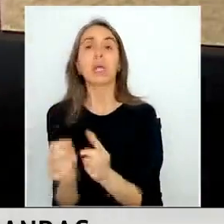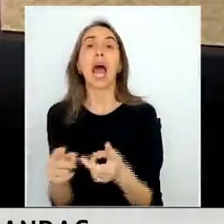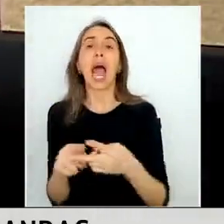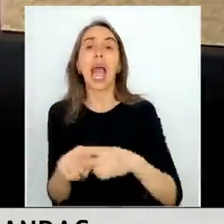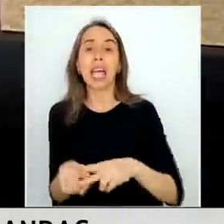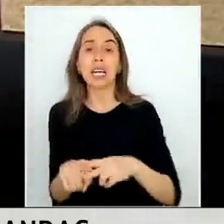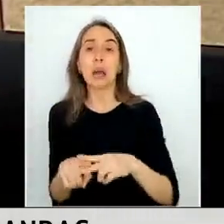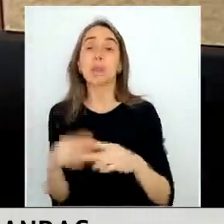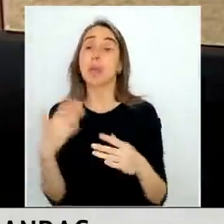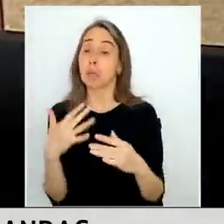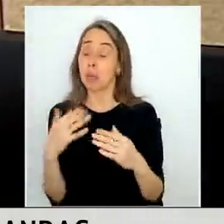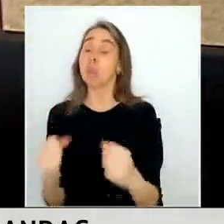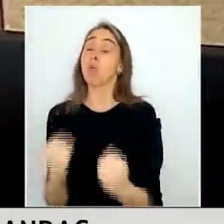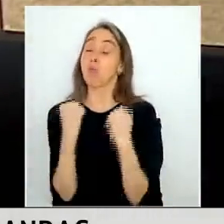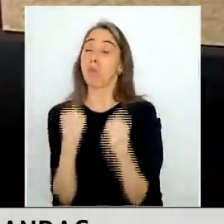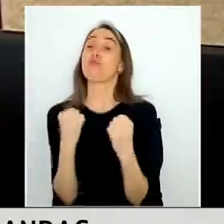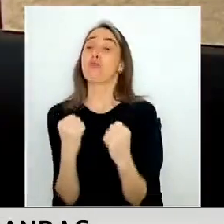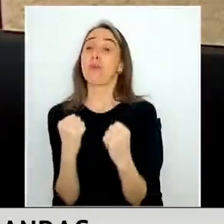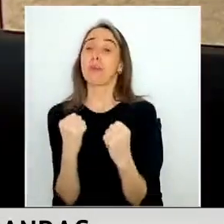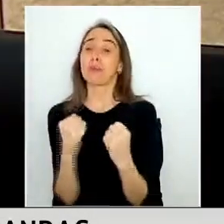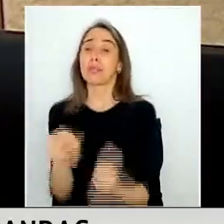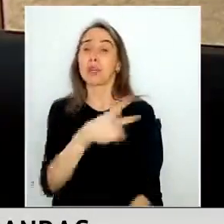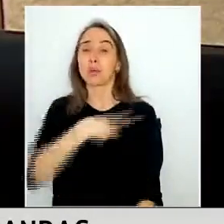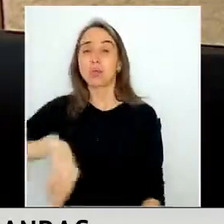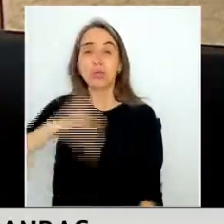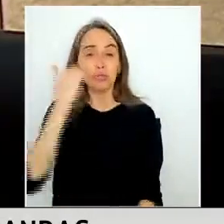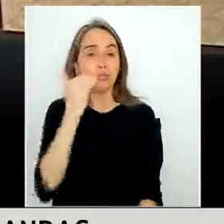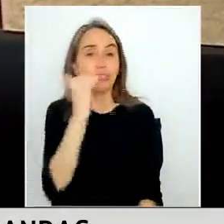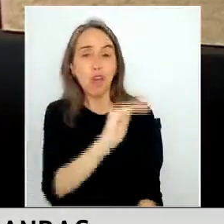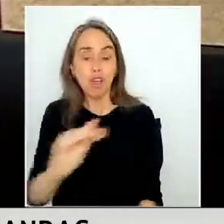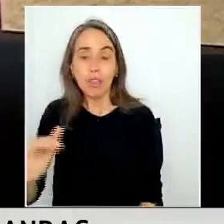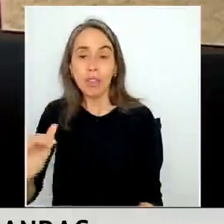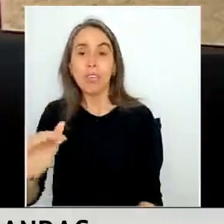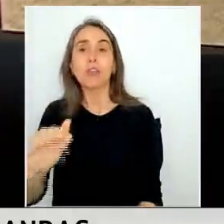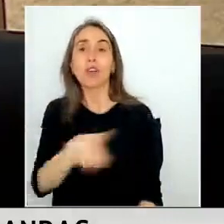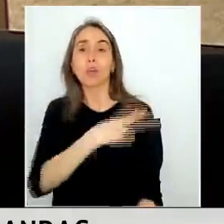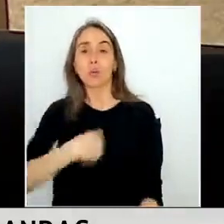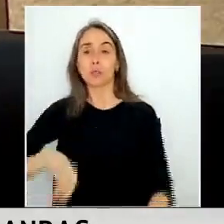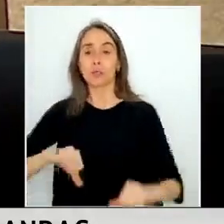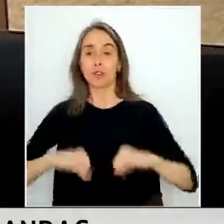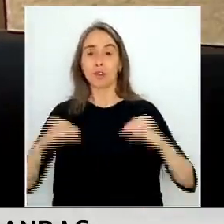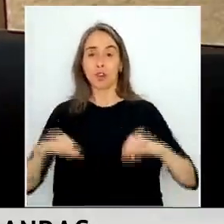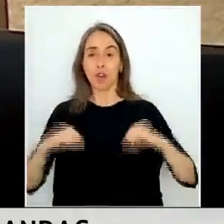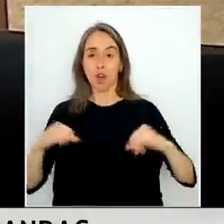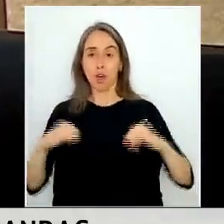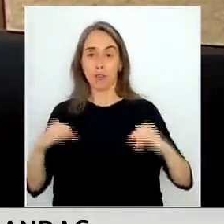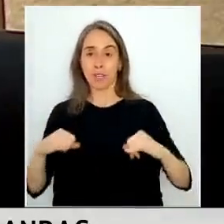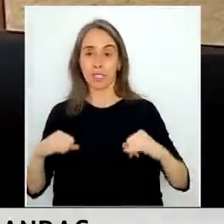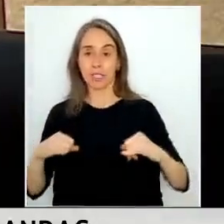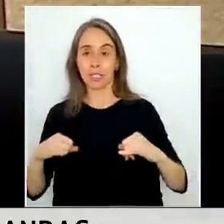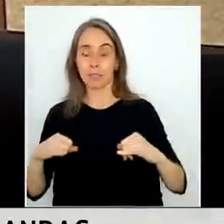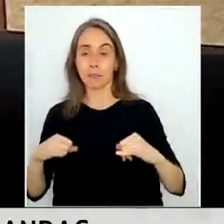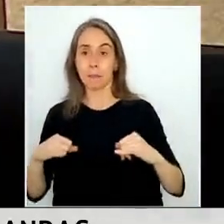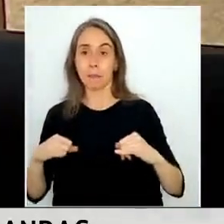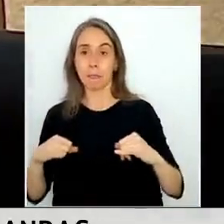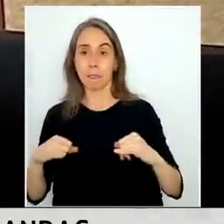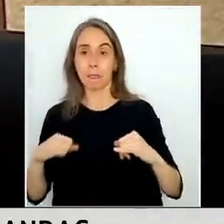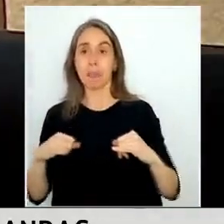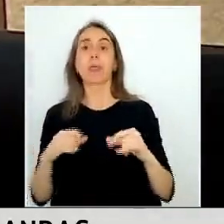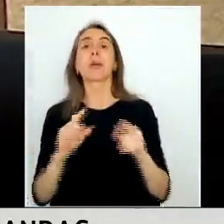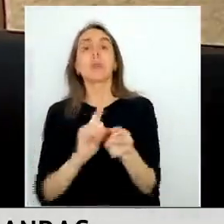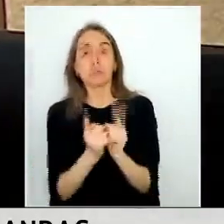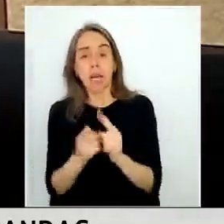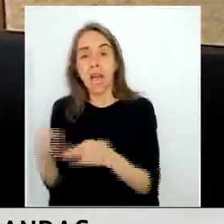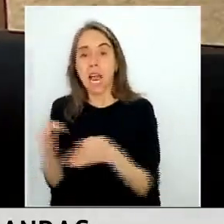poderosa para que nuestros niños nuestros jóvenes cierto tomen este camino hermoso